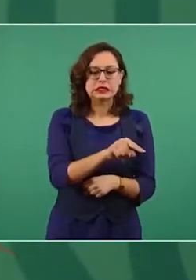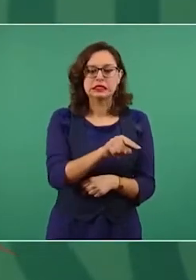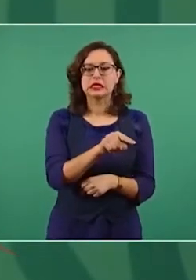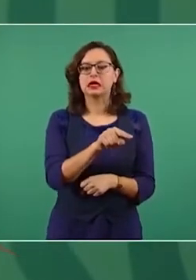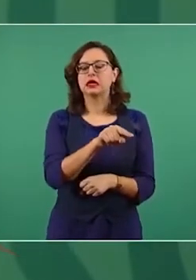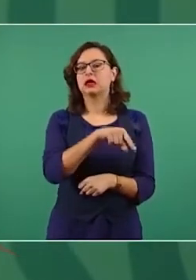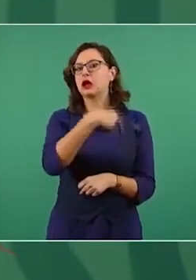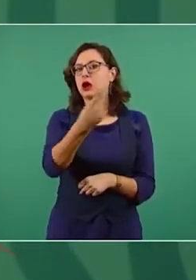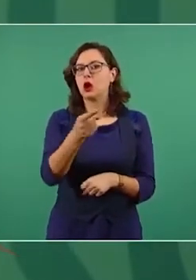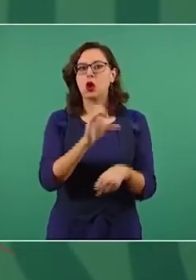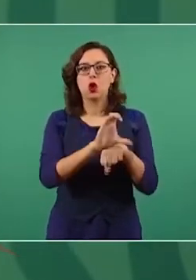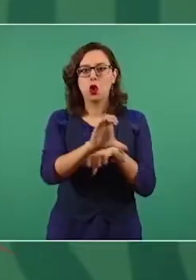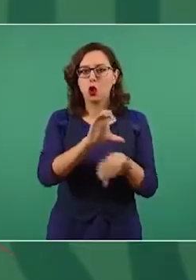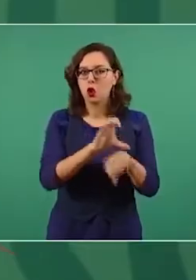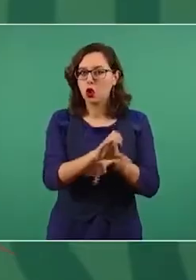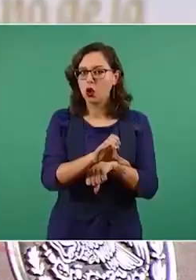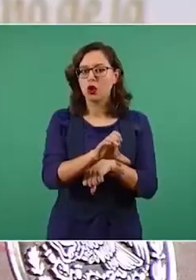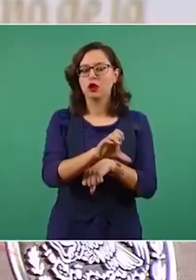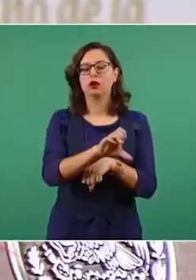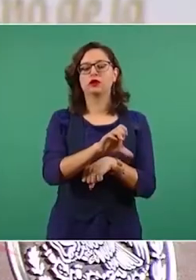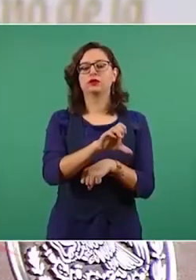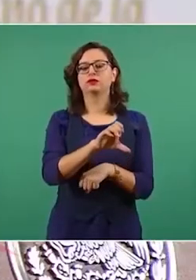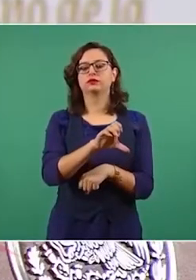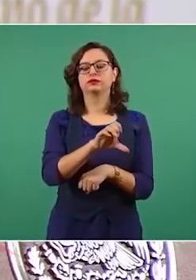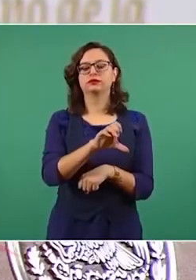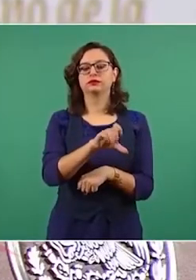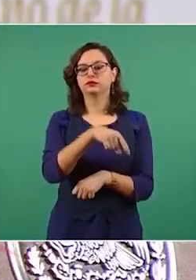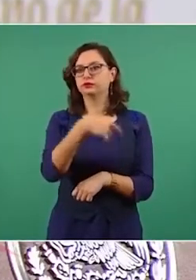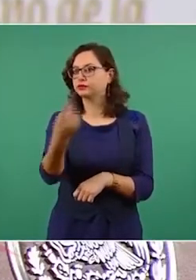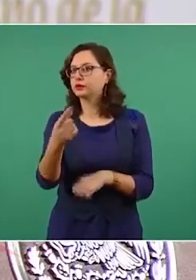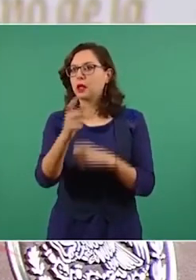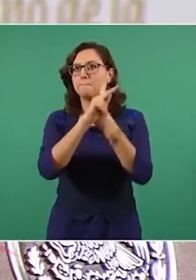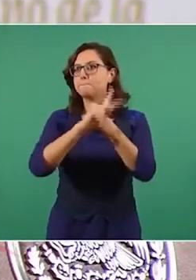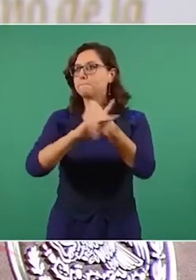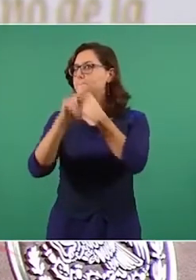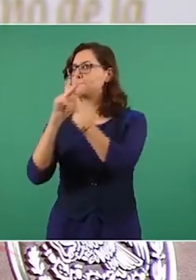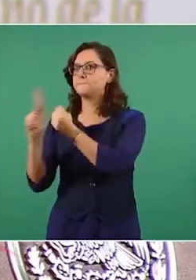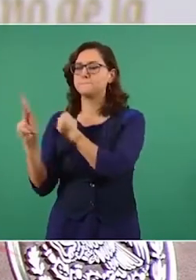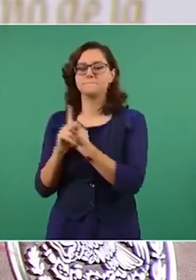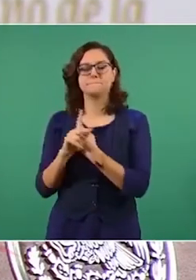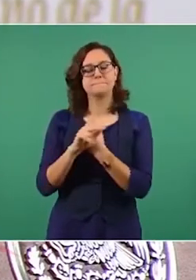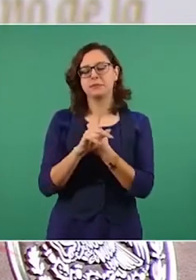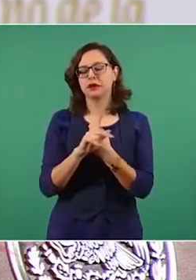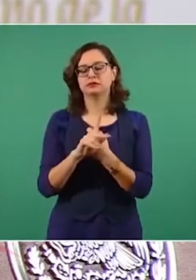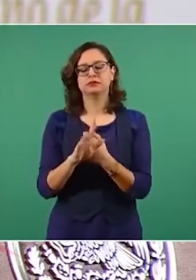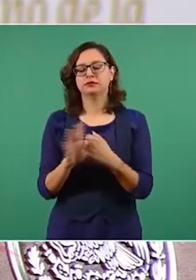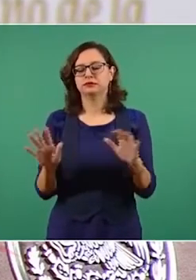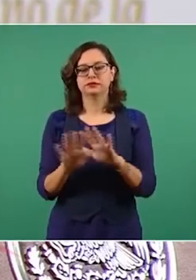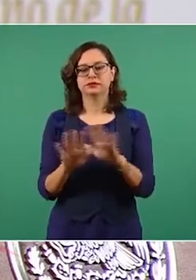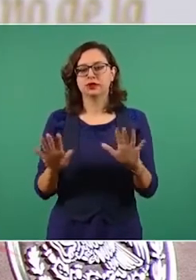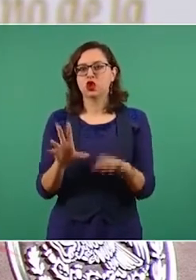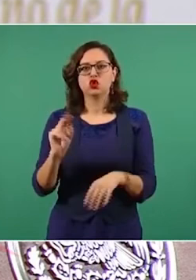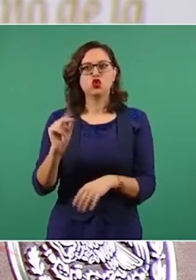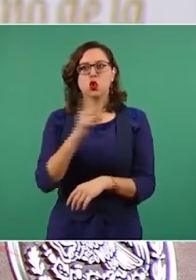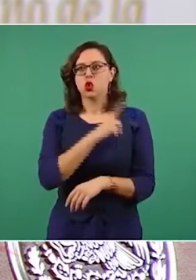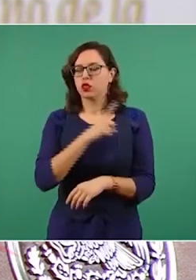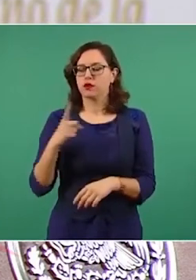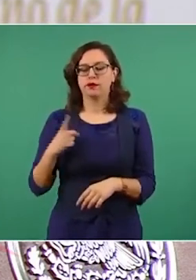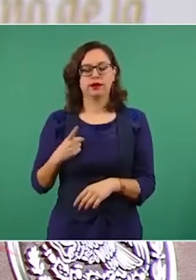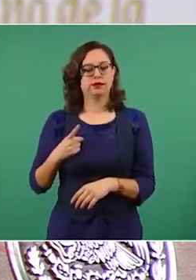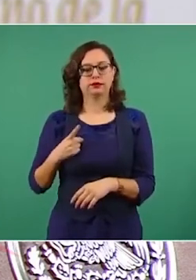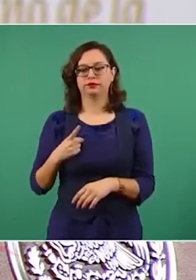Ni en Colombia, ni en ningún país del mundo se debe